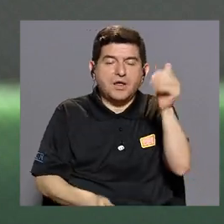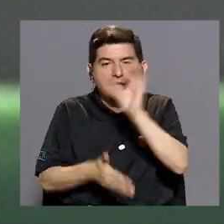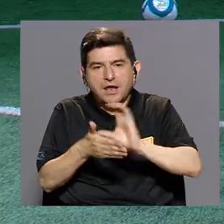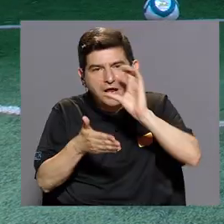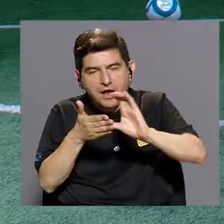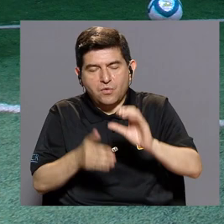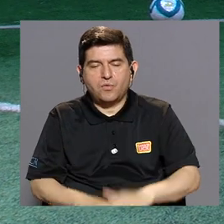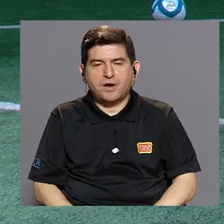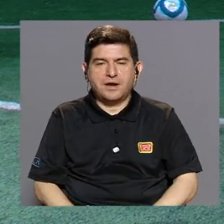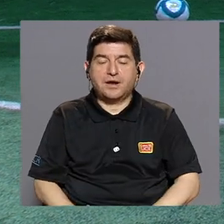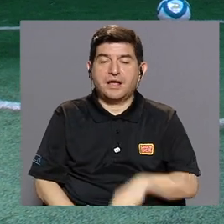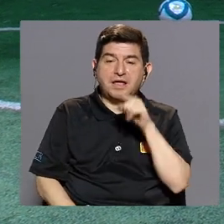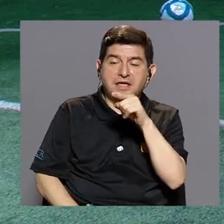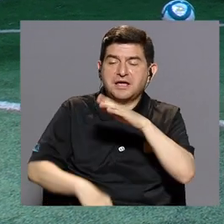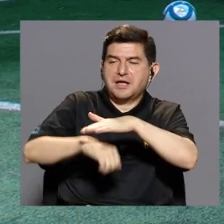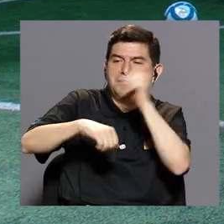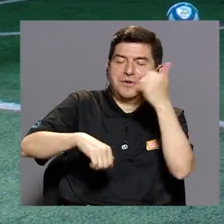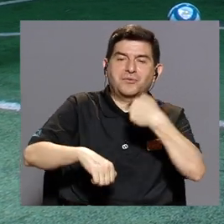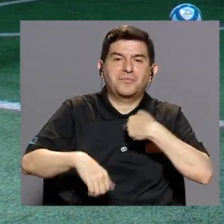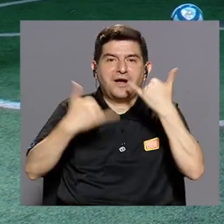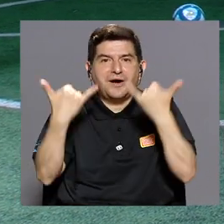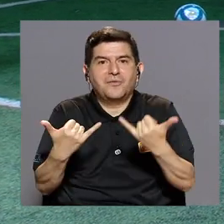colegio, ¿verdad? Me llamó y me dijo,